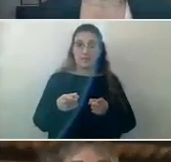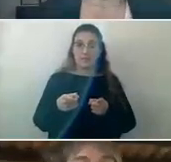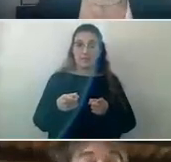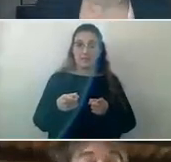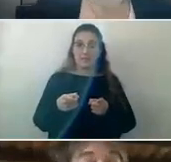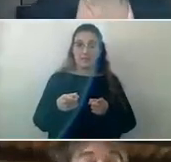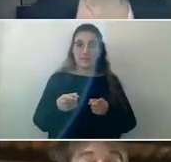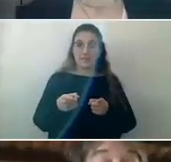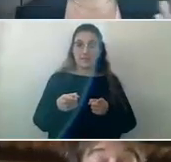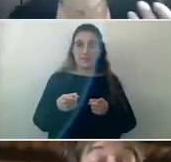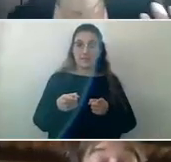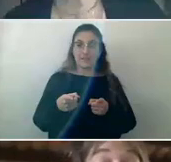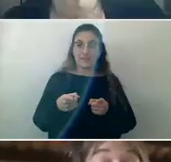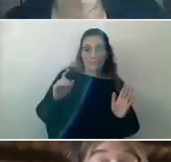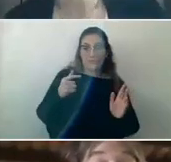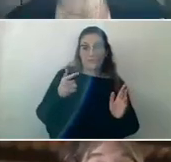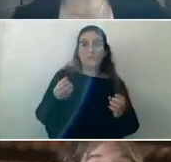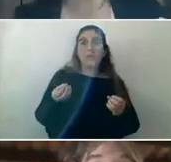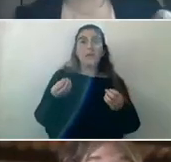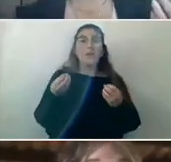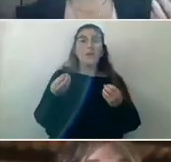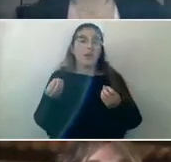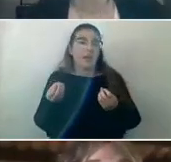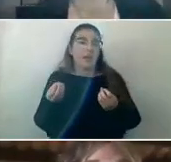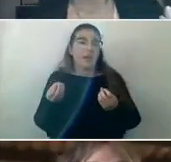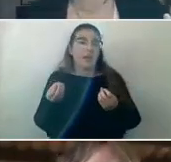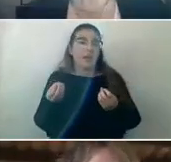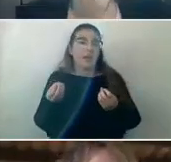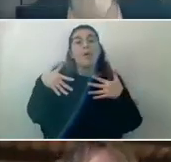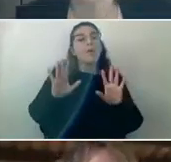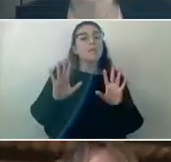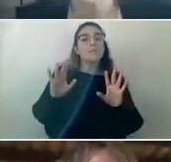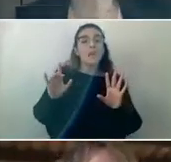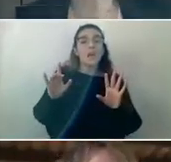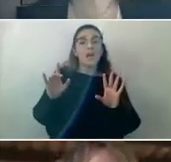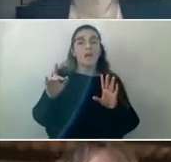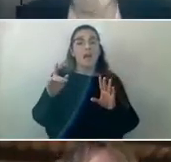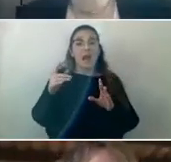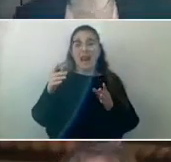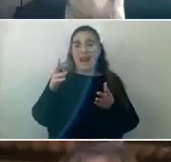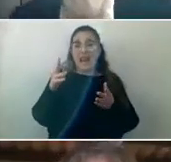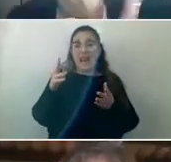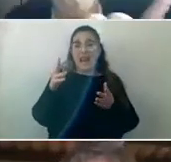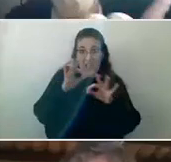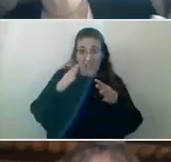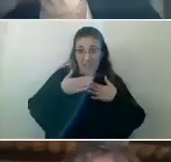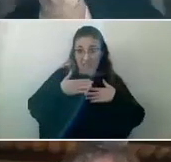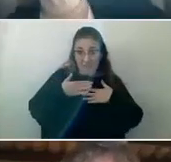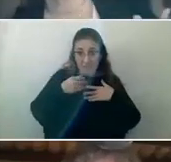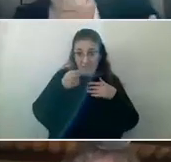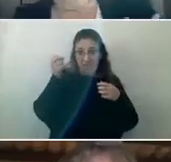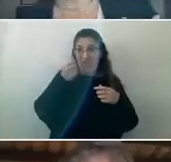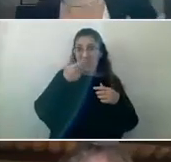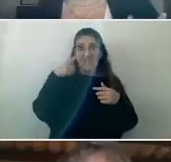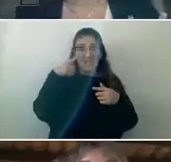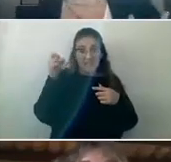y nosotros podría ser nada sobre mí sin mí no armen tantas cosas sin